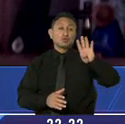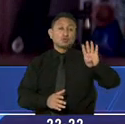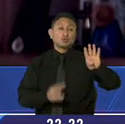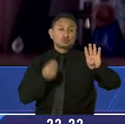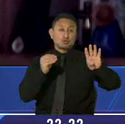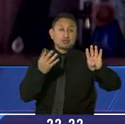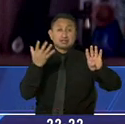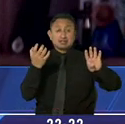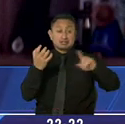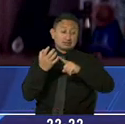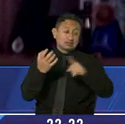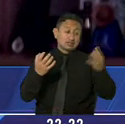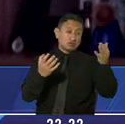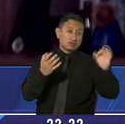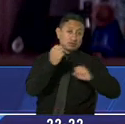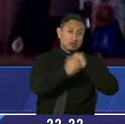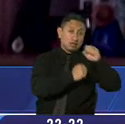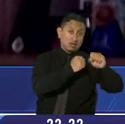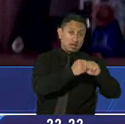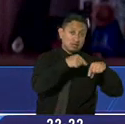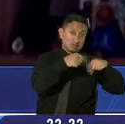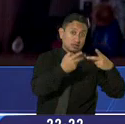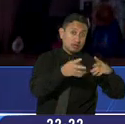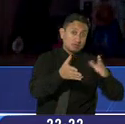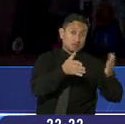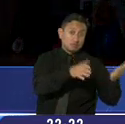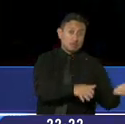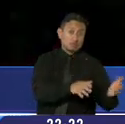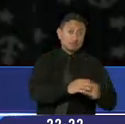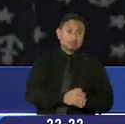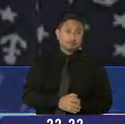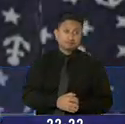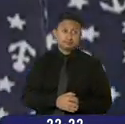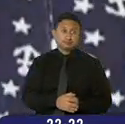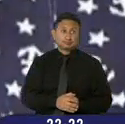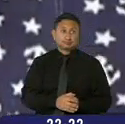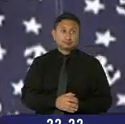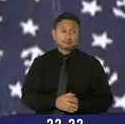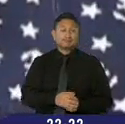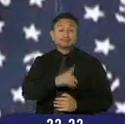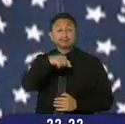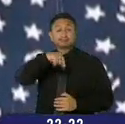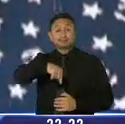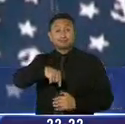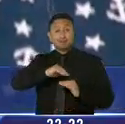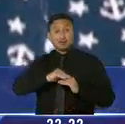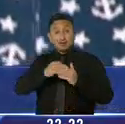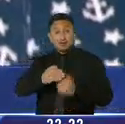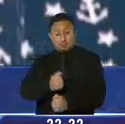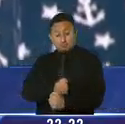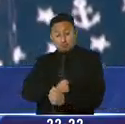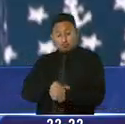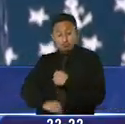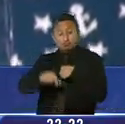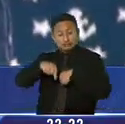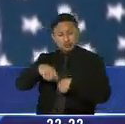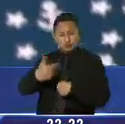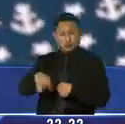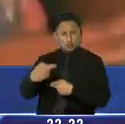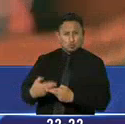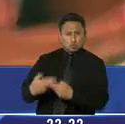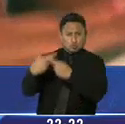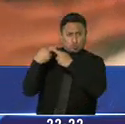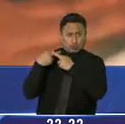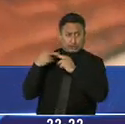19 años que también han fallecido por estas mismas causas. Si el traer vida al mundo constituye un gran reto y responsabilidad, desde la